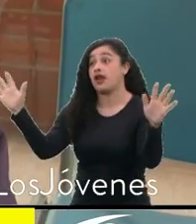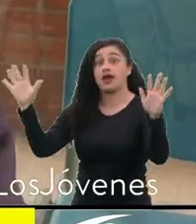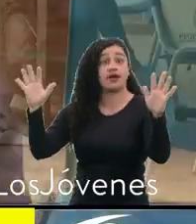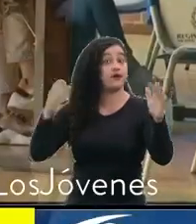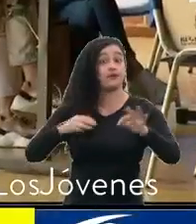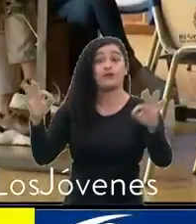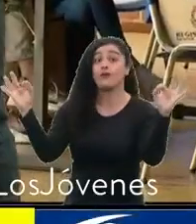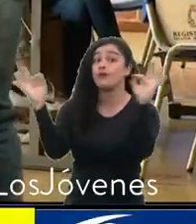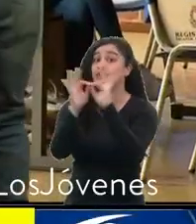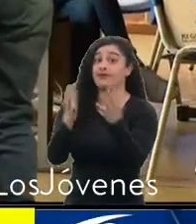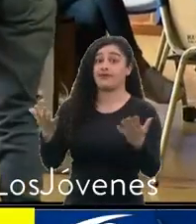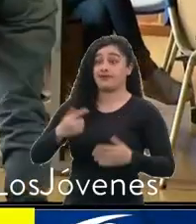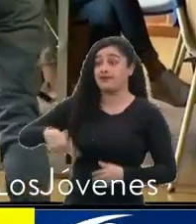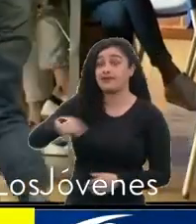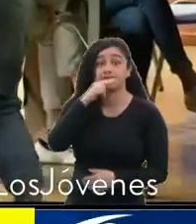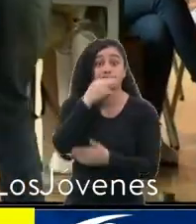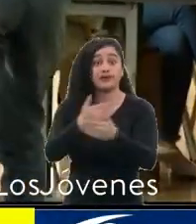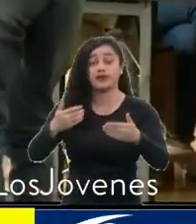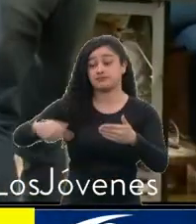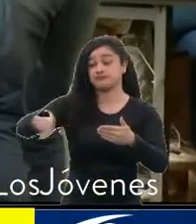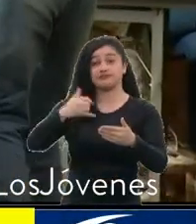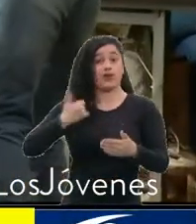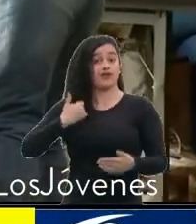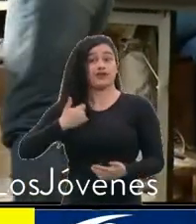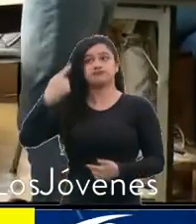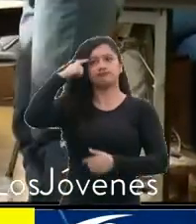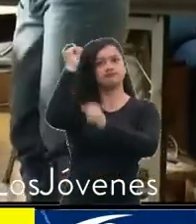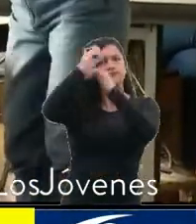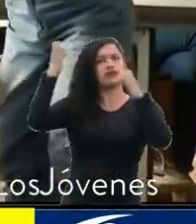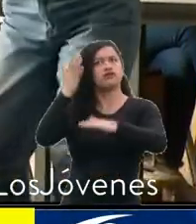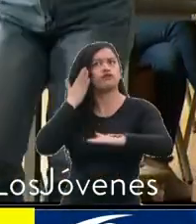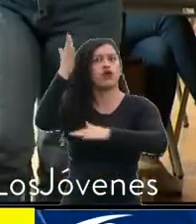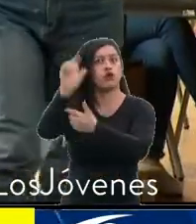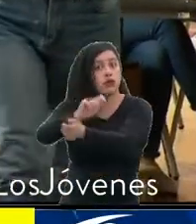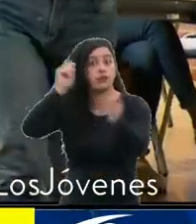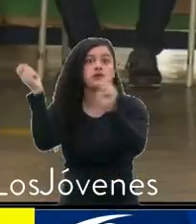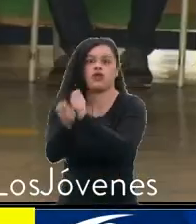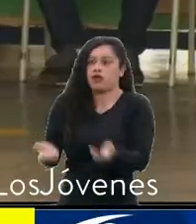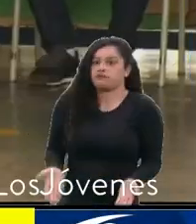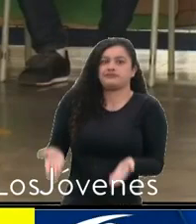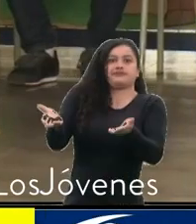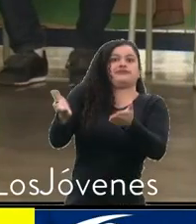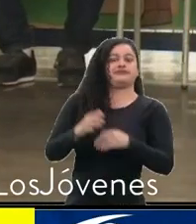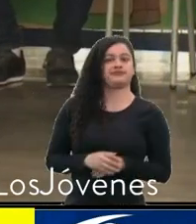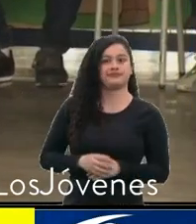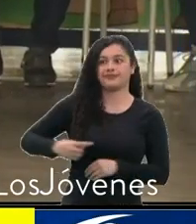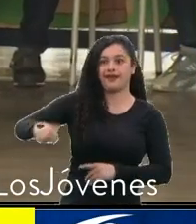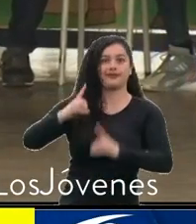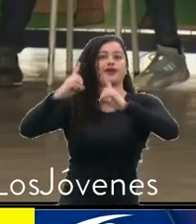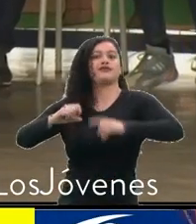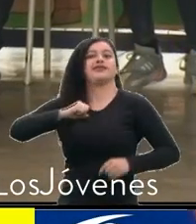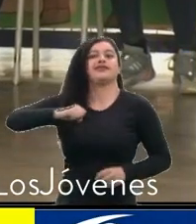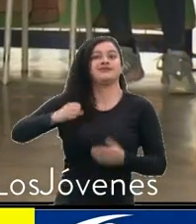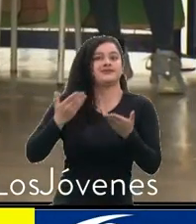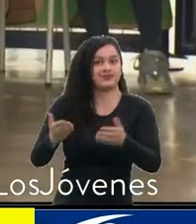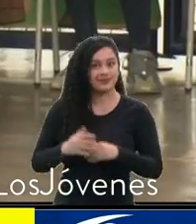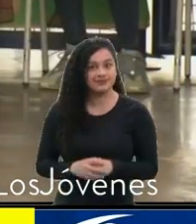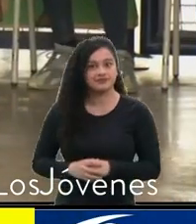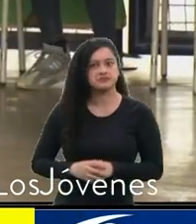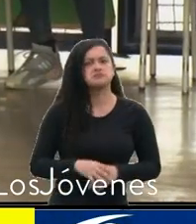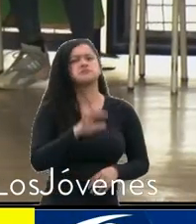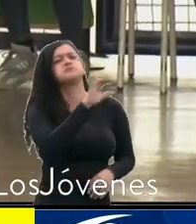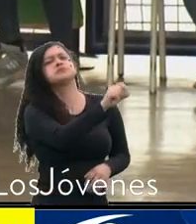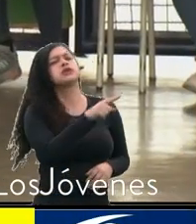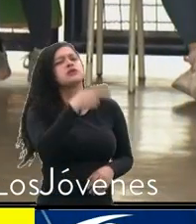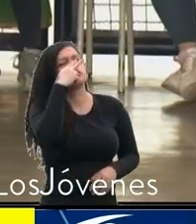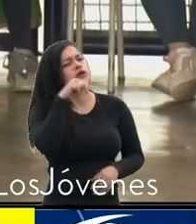Colombia y así ellos tienen voz sobre las decisiones del país. ¿Por qué le da el ejemplo a su hija de que vote? ¿Por qué es importante